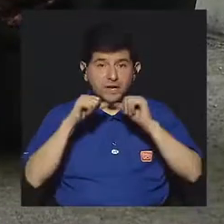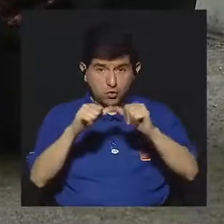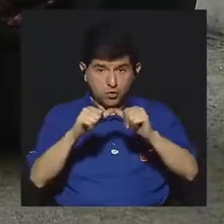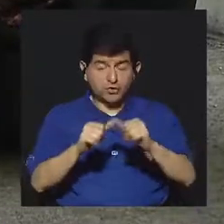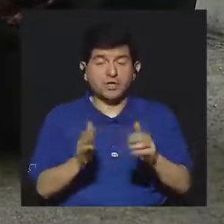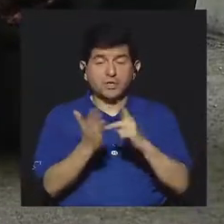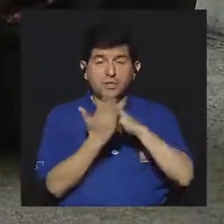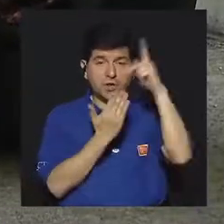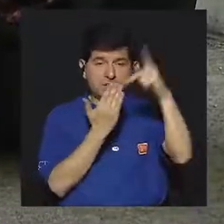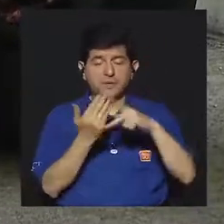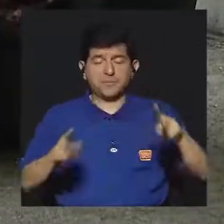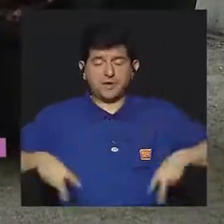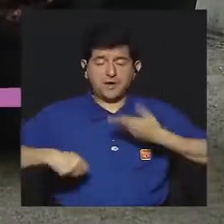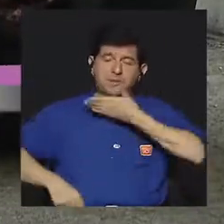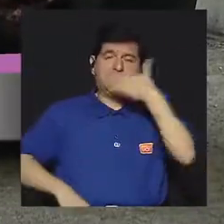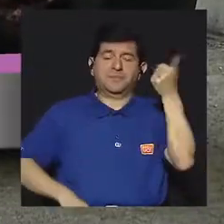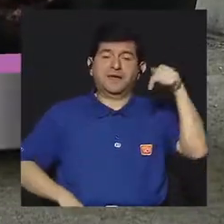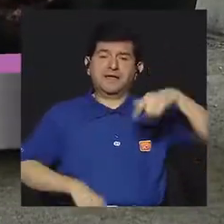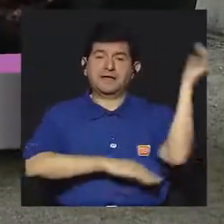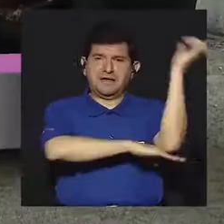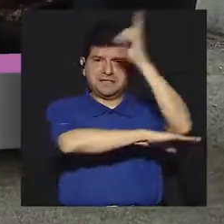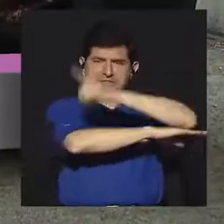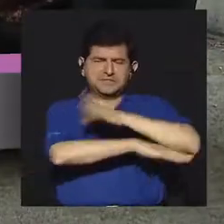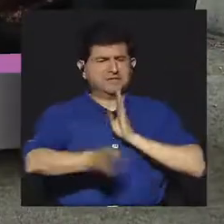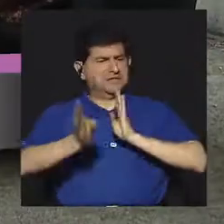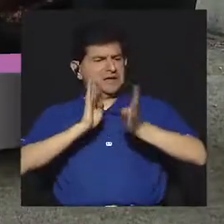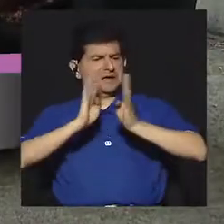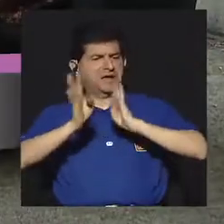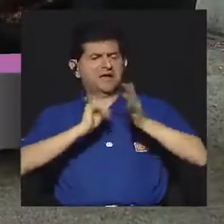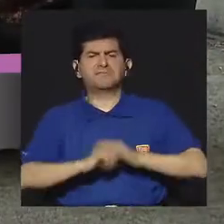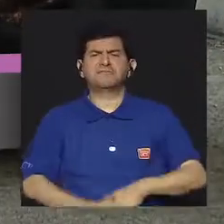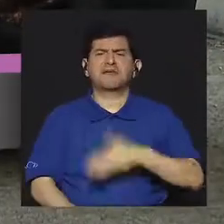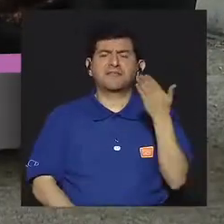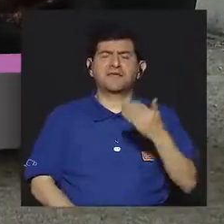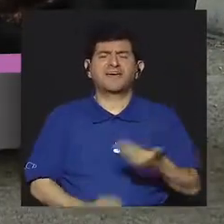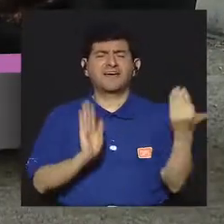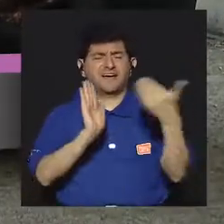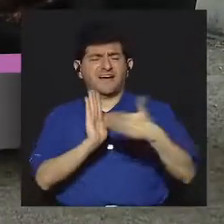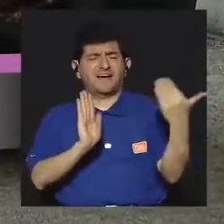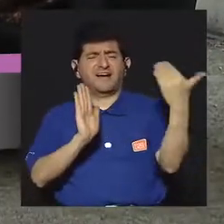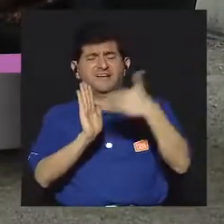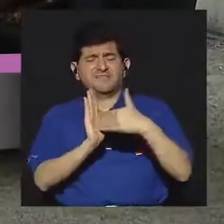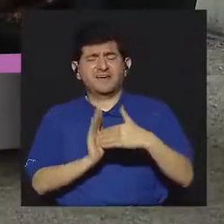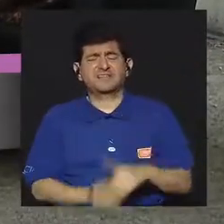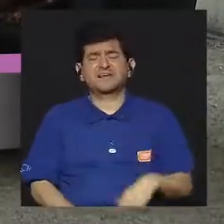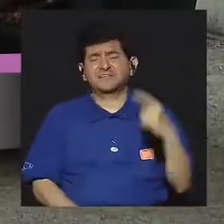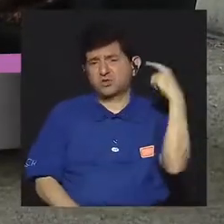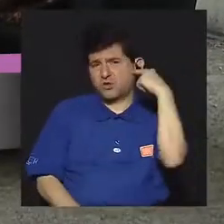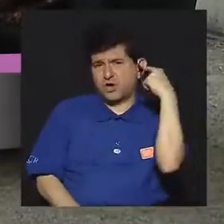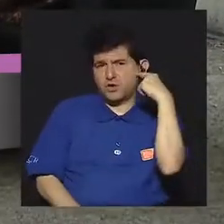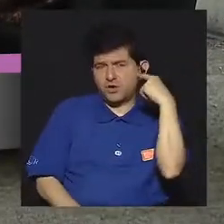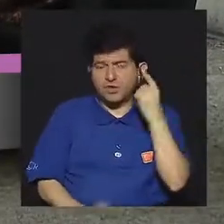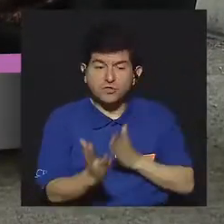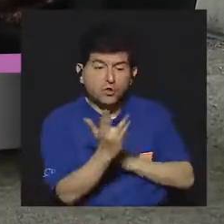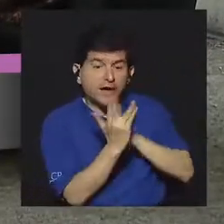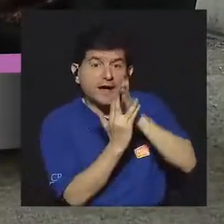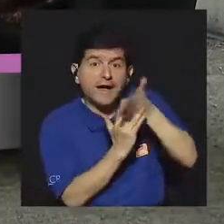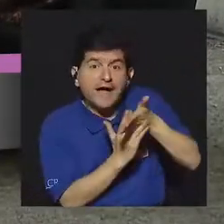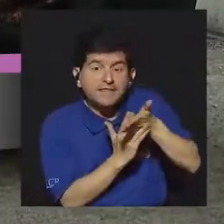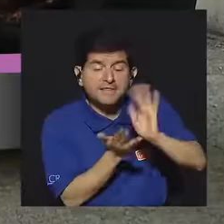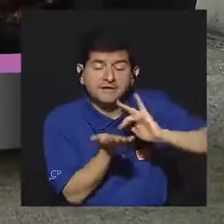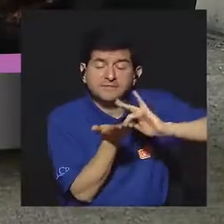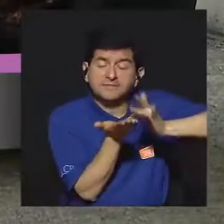Regresamos a su telerevista Vivir Mejor, el día de hoy conversando acerca de los daños otológicos o los daños a los